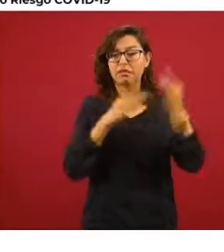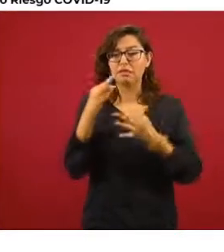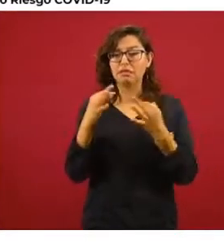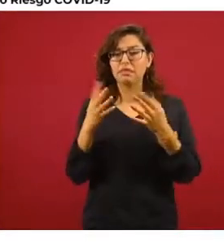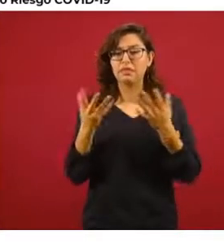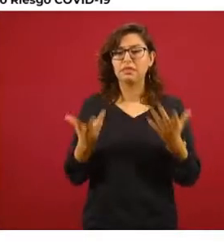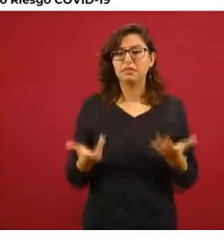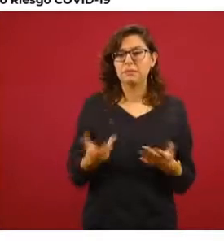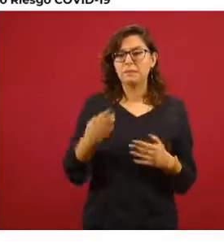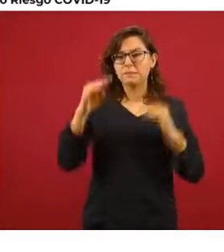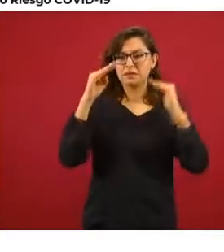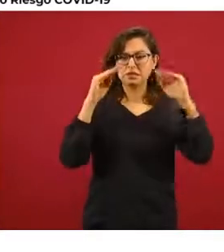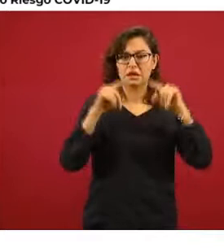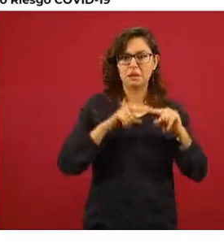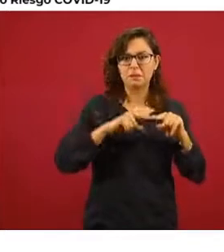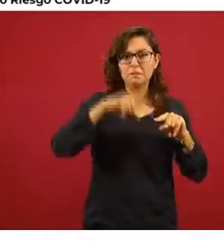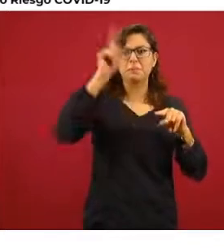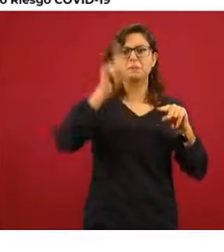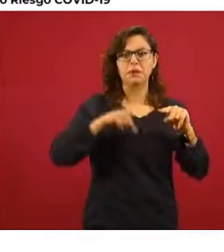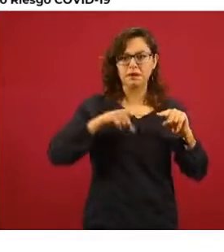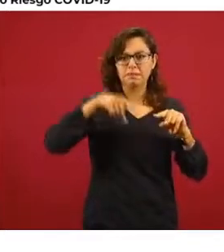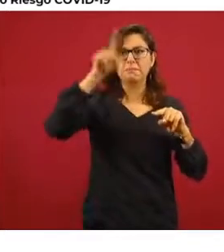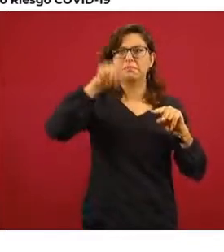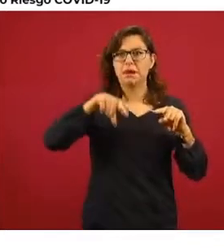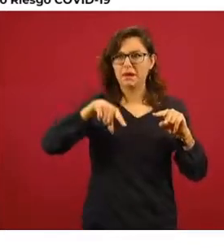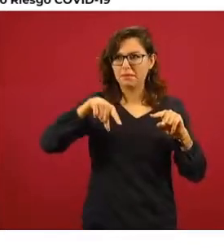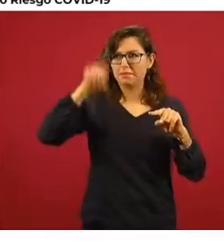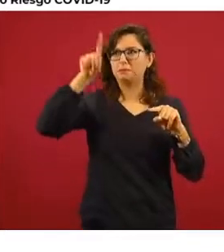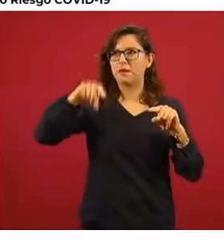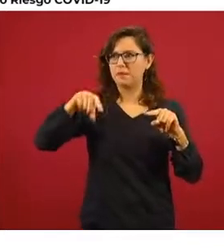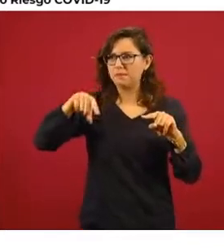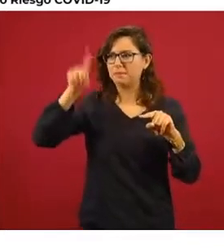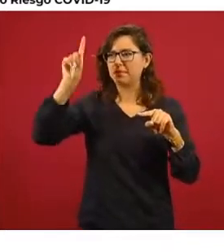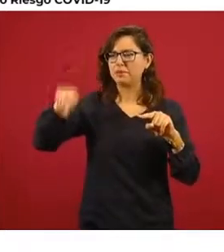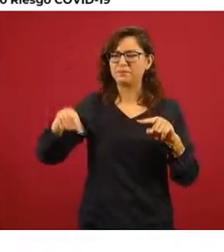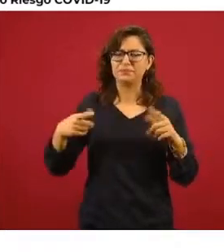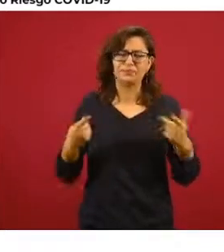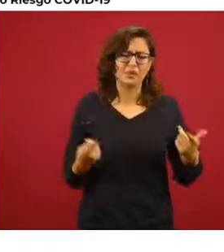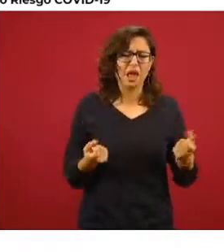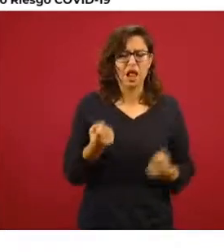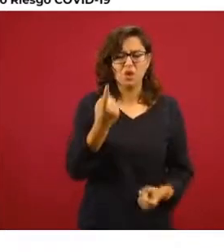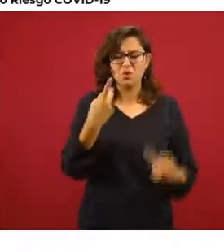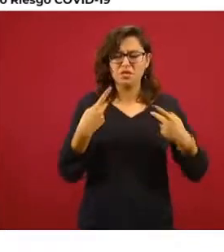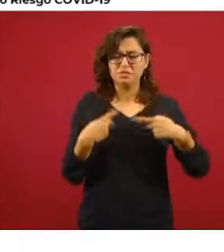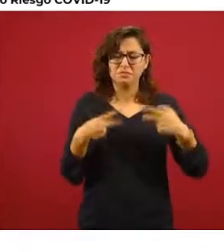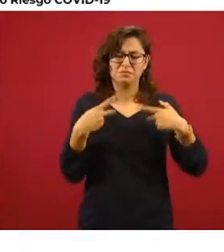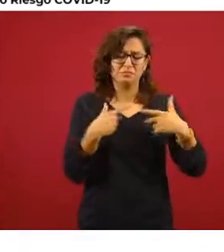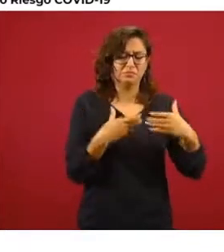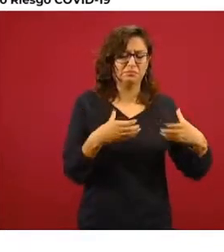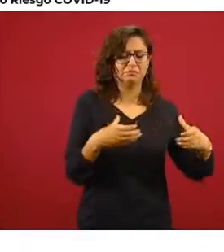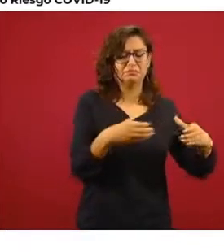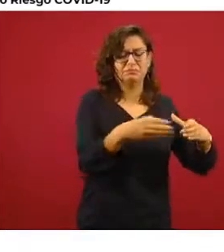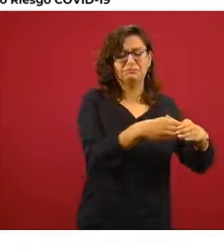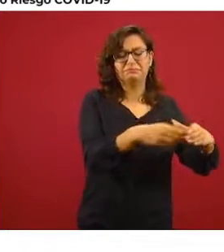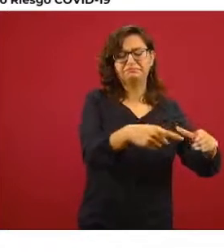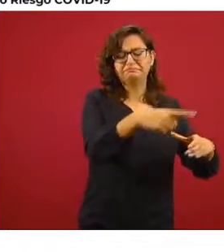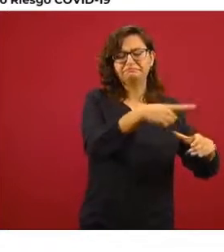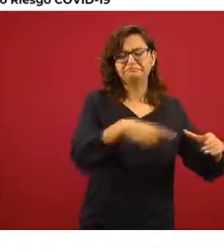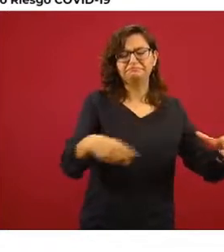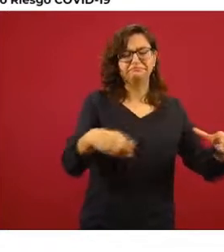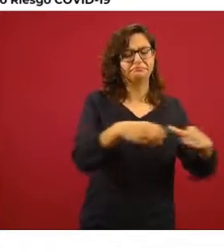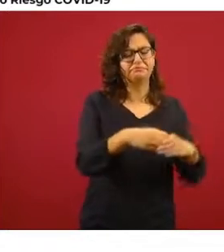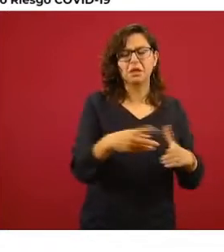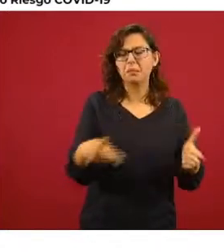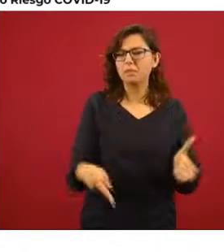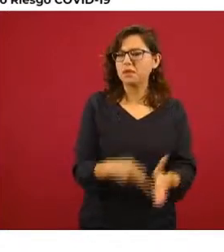de múltiples picos, y hay personas, un pequeño grupo de la población, que casi de manera